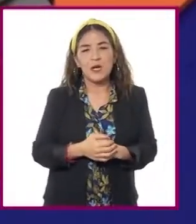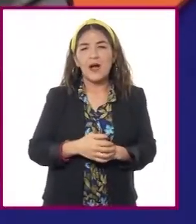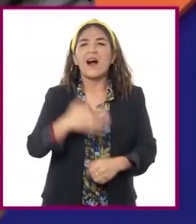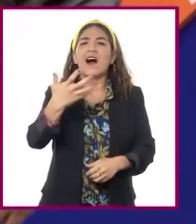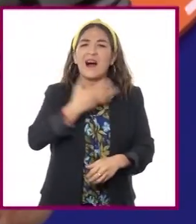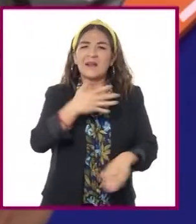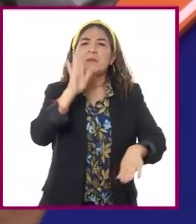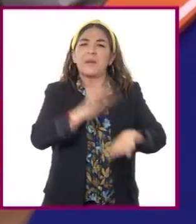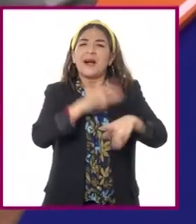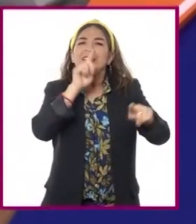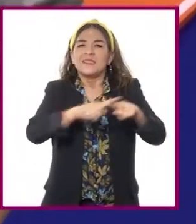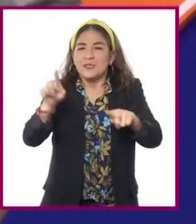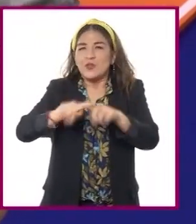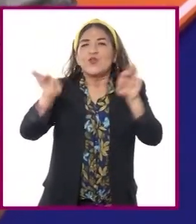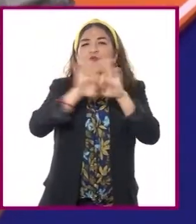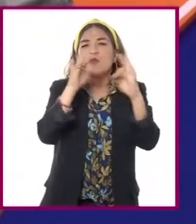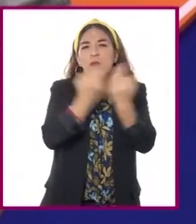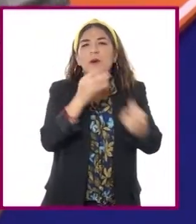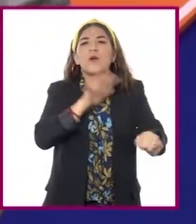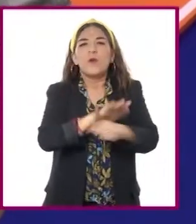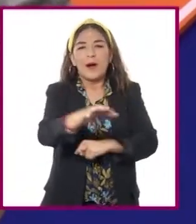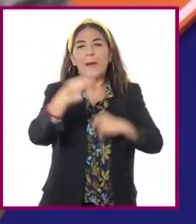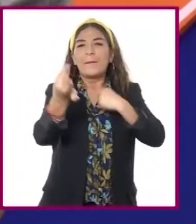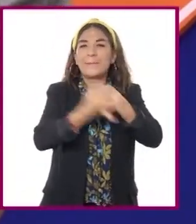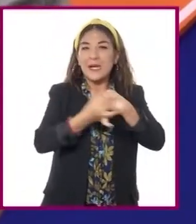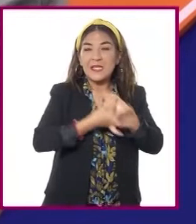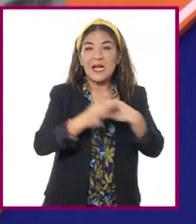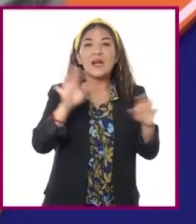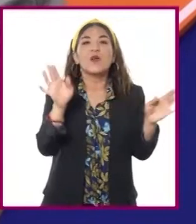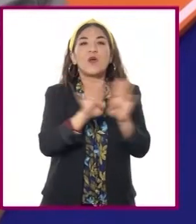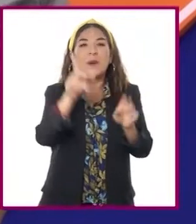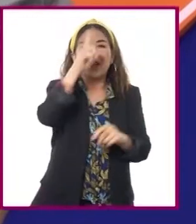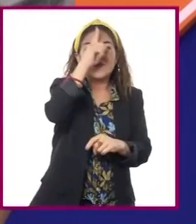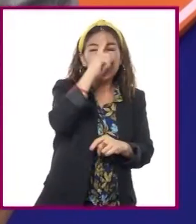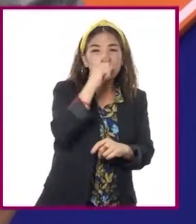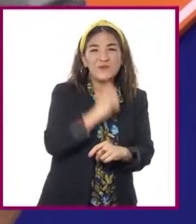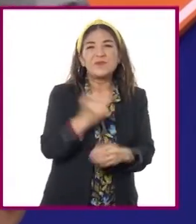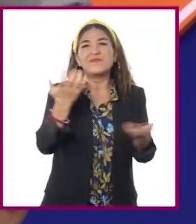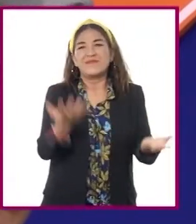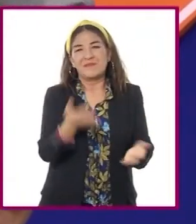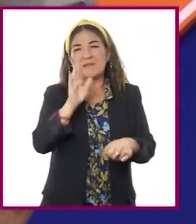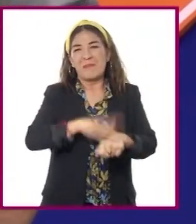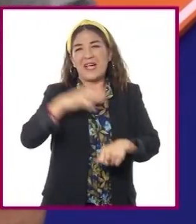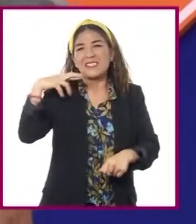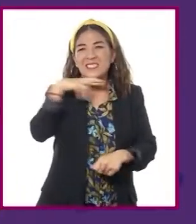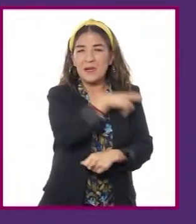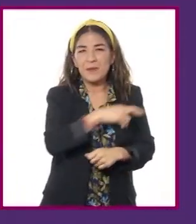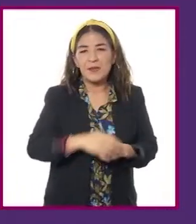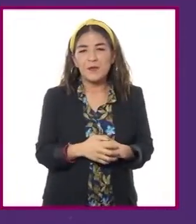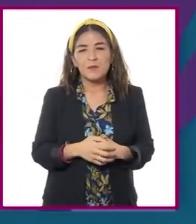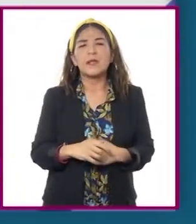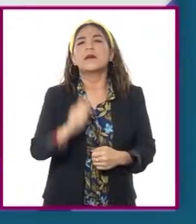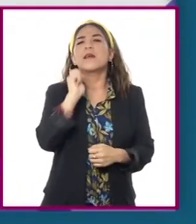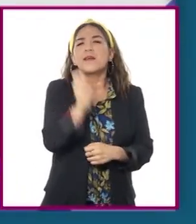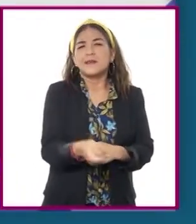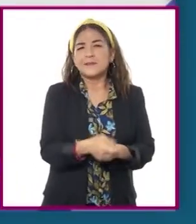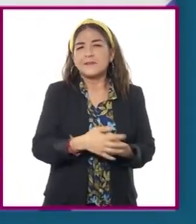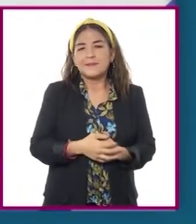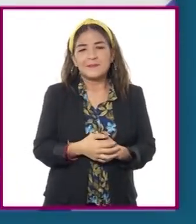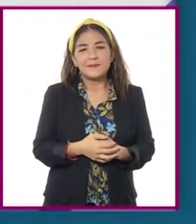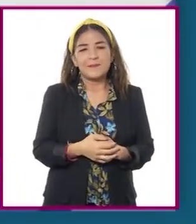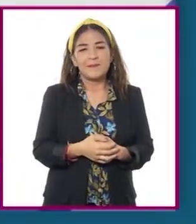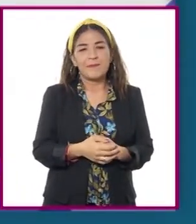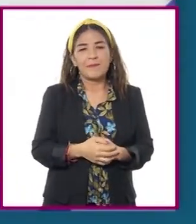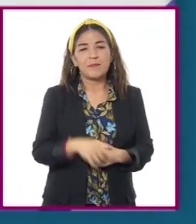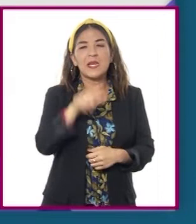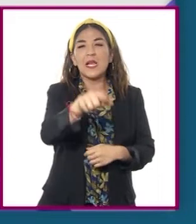varias formas de saber qué metal o aleación se va a corroer con mayor facilidad. Una aproximación puede obtenerse a